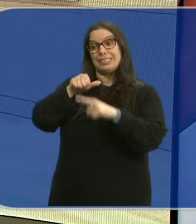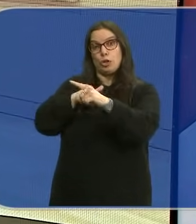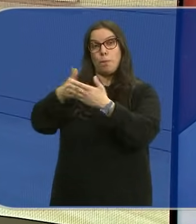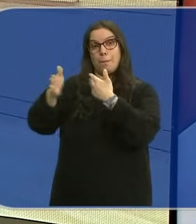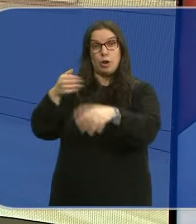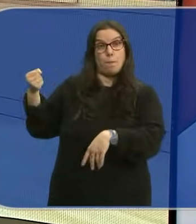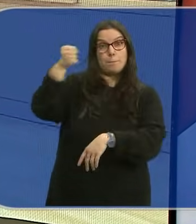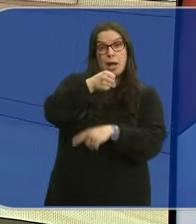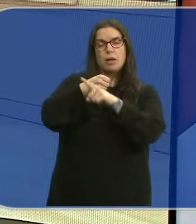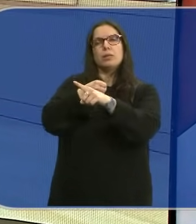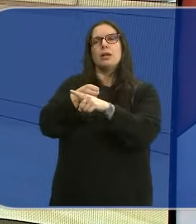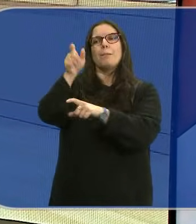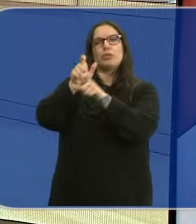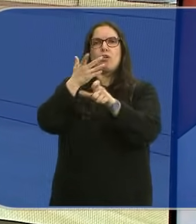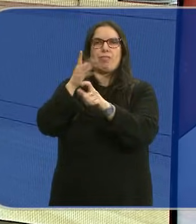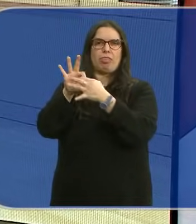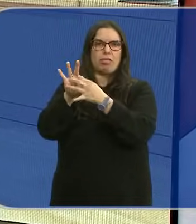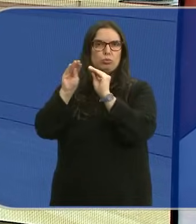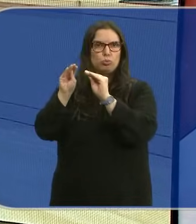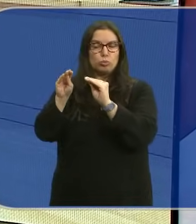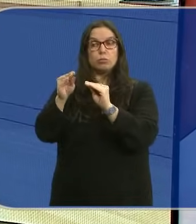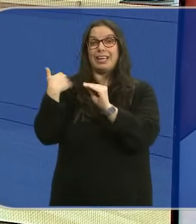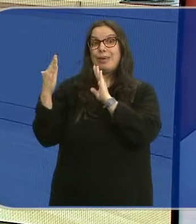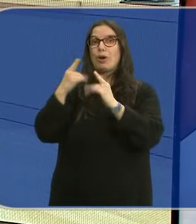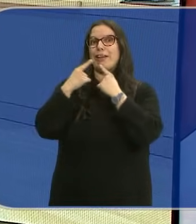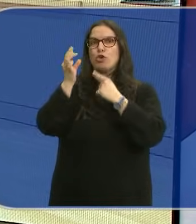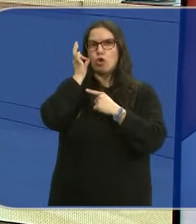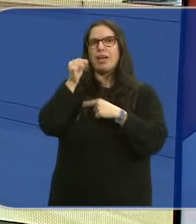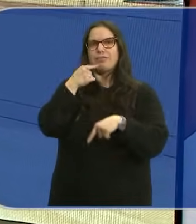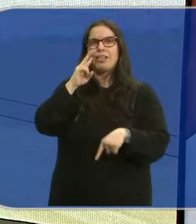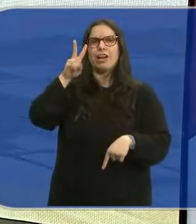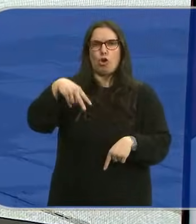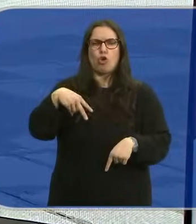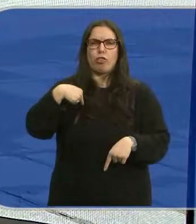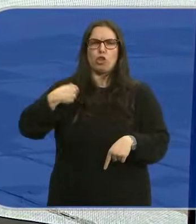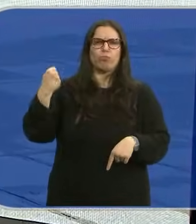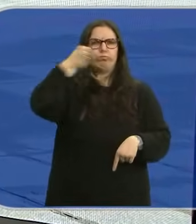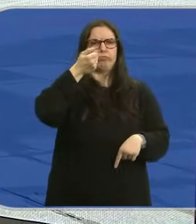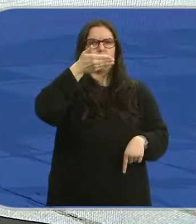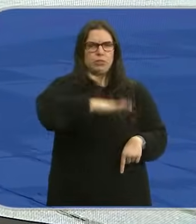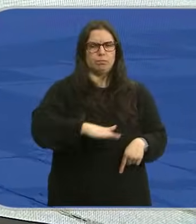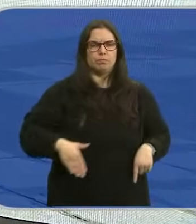Por ejemplo, la que era su novia entonces, a la que reconoció los hechos, Raquel Alonso.